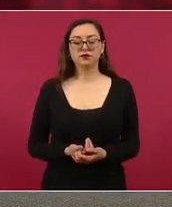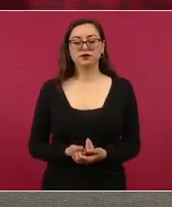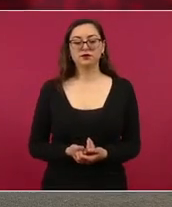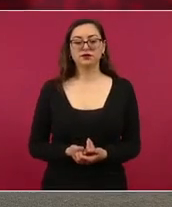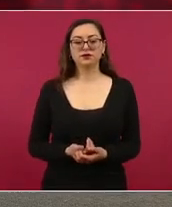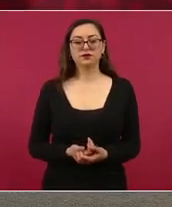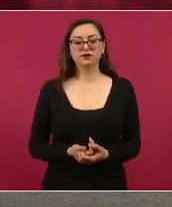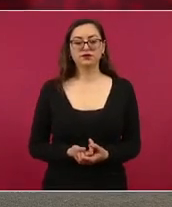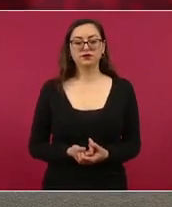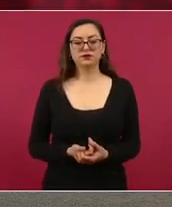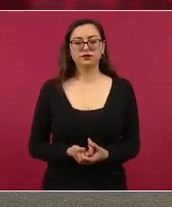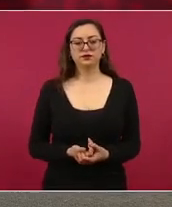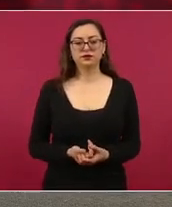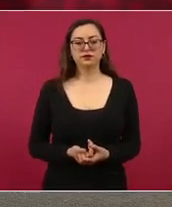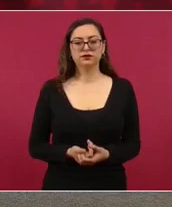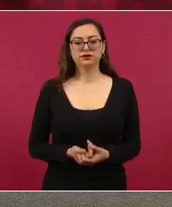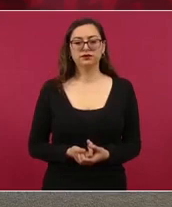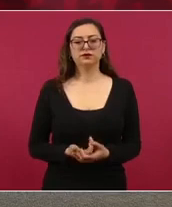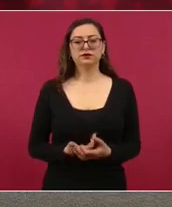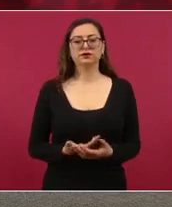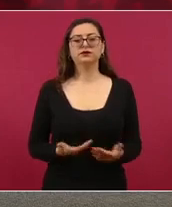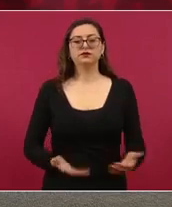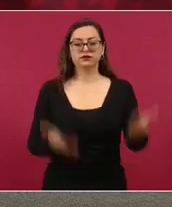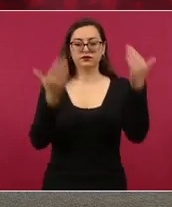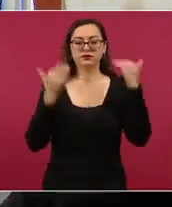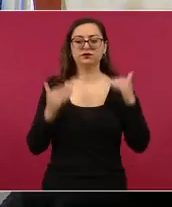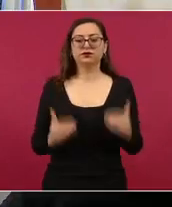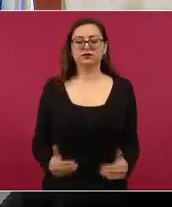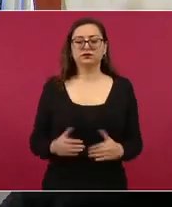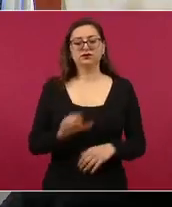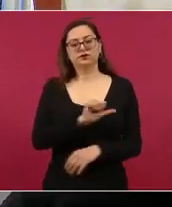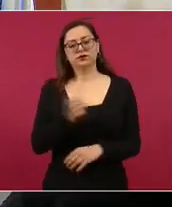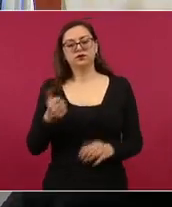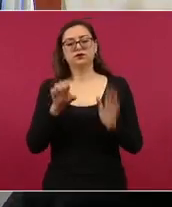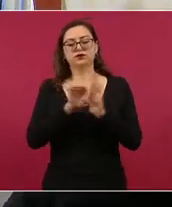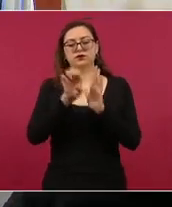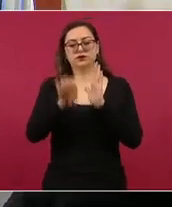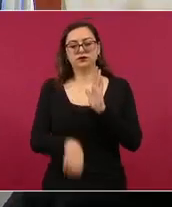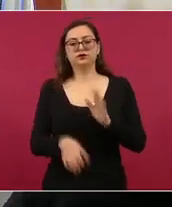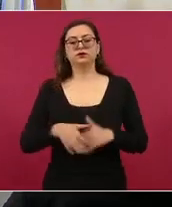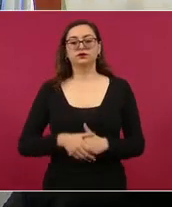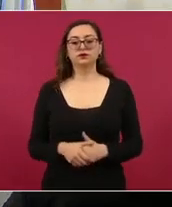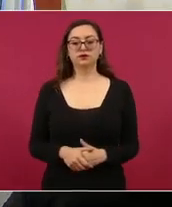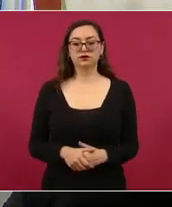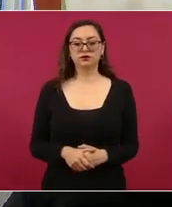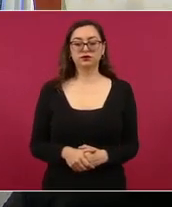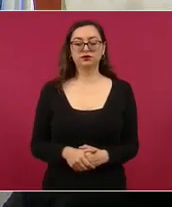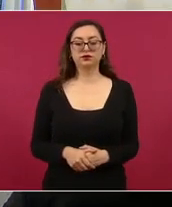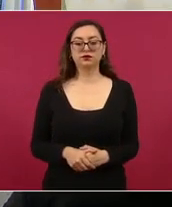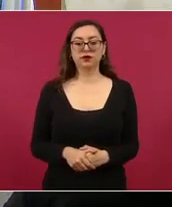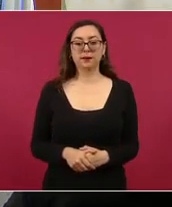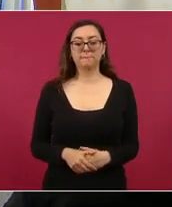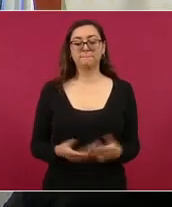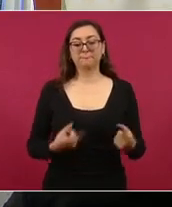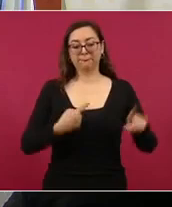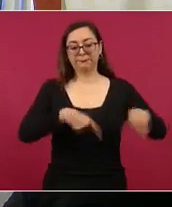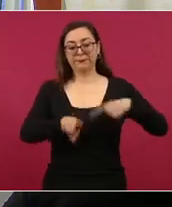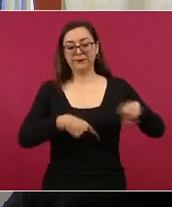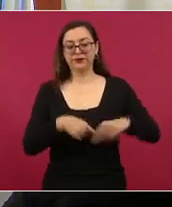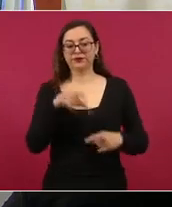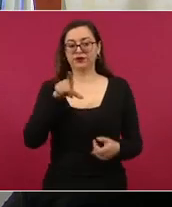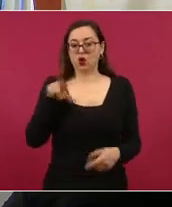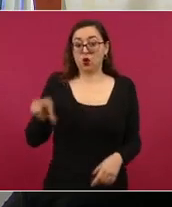Blanco. Pasaré a otro ejemplo. Otro ejemplo de dinero público en el